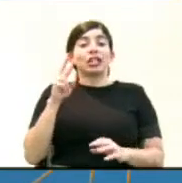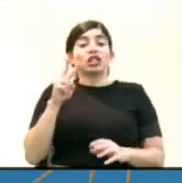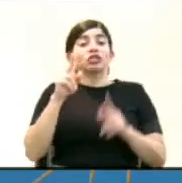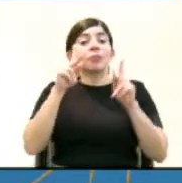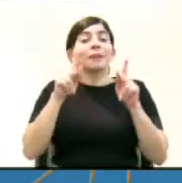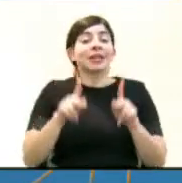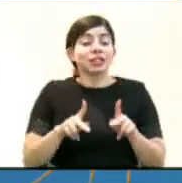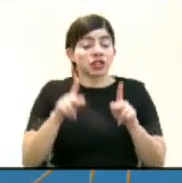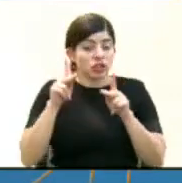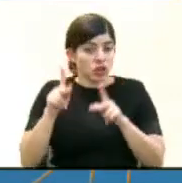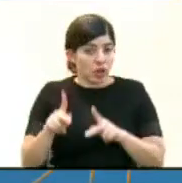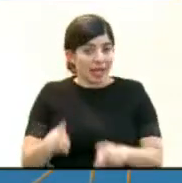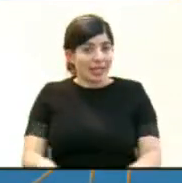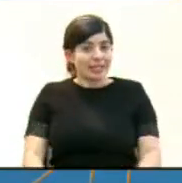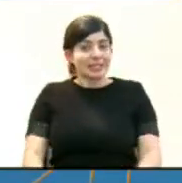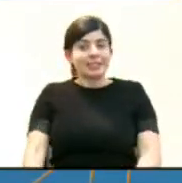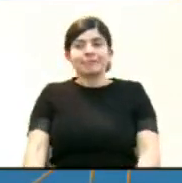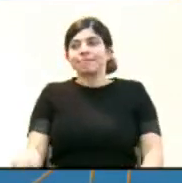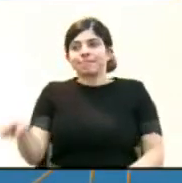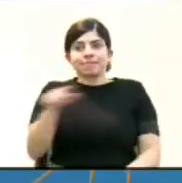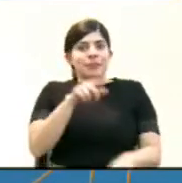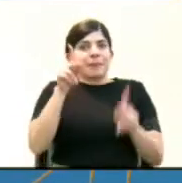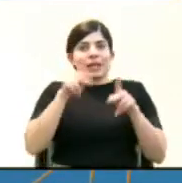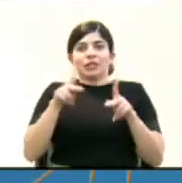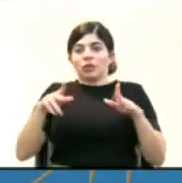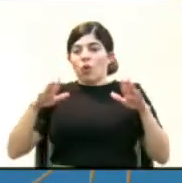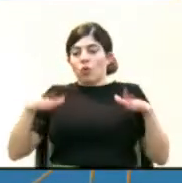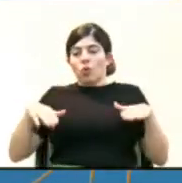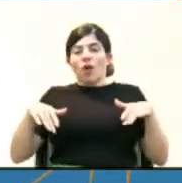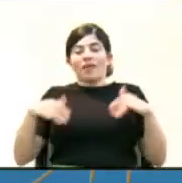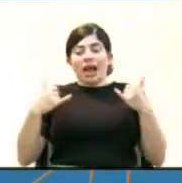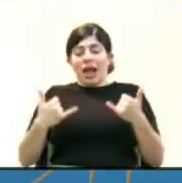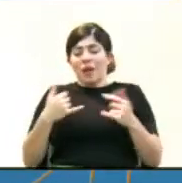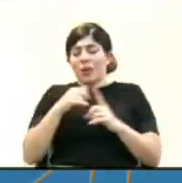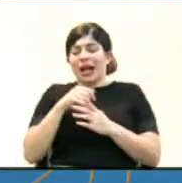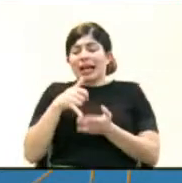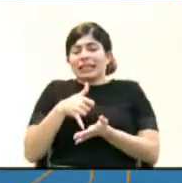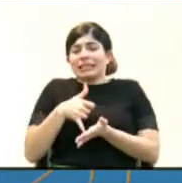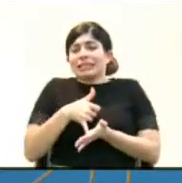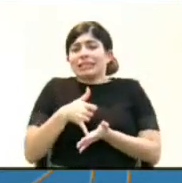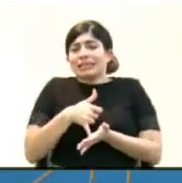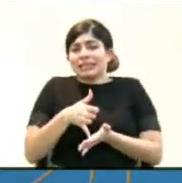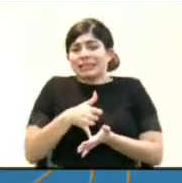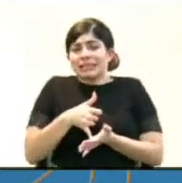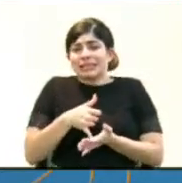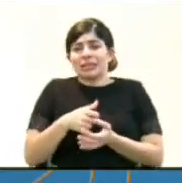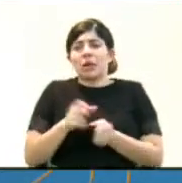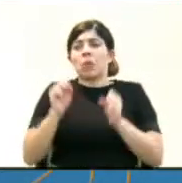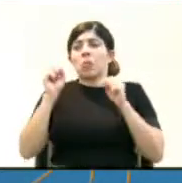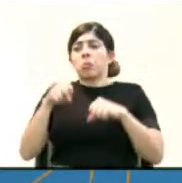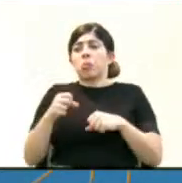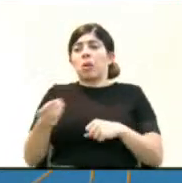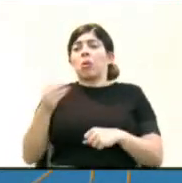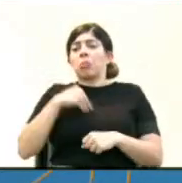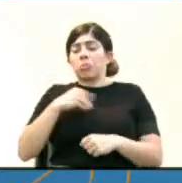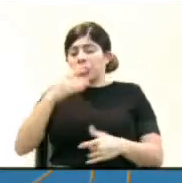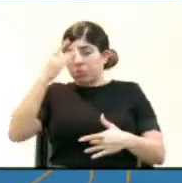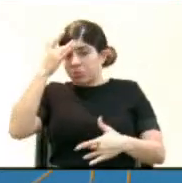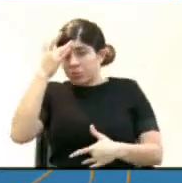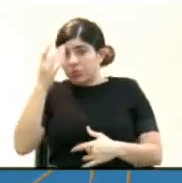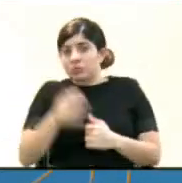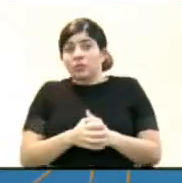3.054.862 personas que todavía hoy son vulnerables a contagiarse y